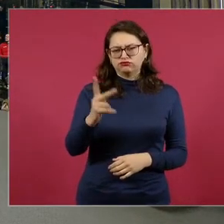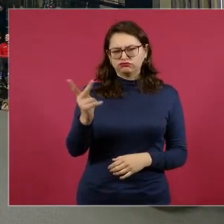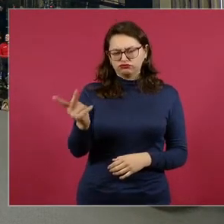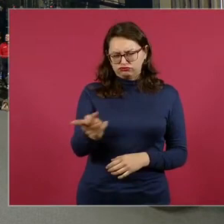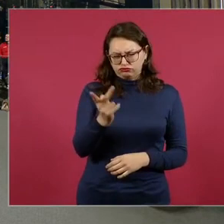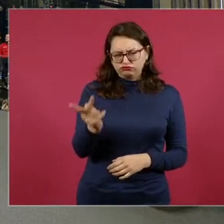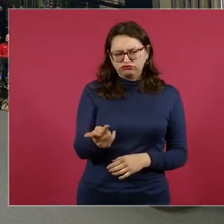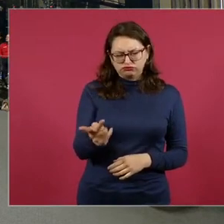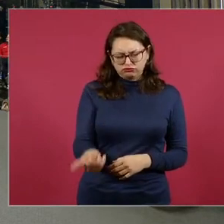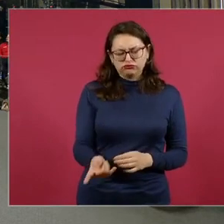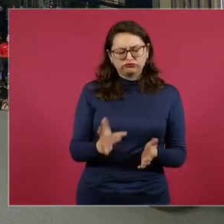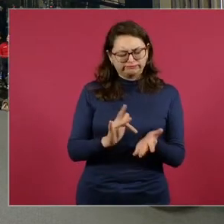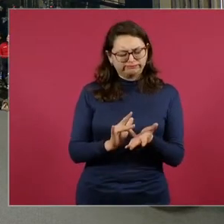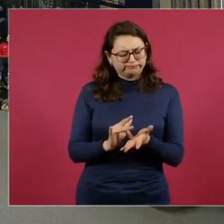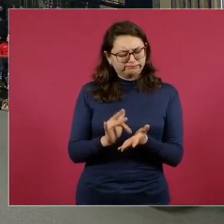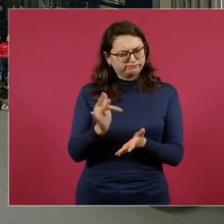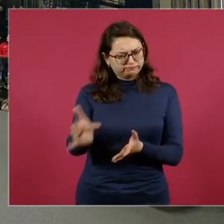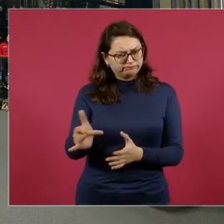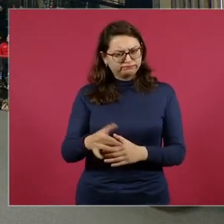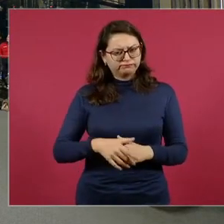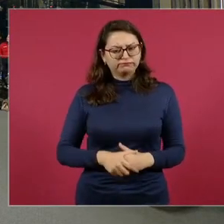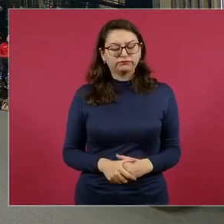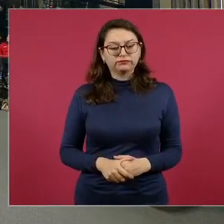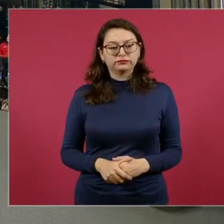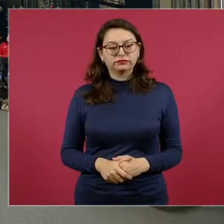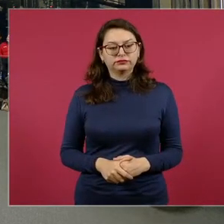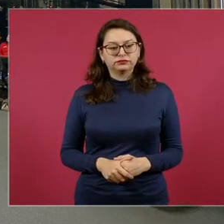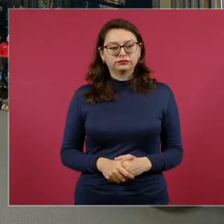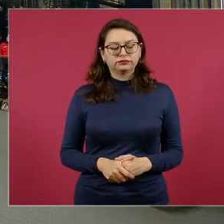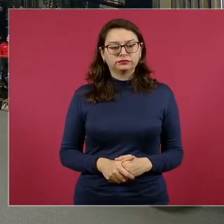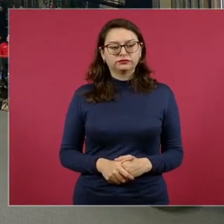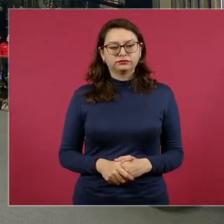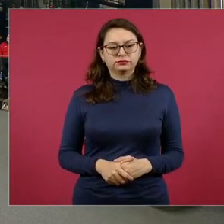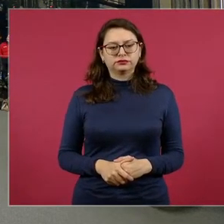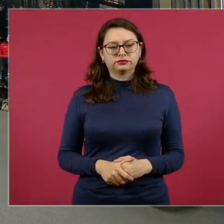de presentar, ¿por qué se hablan de estas